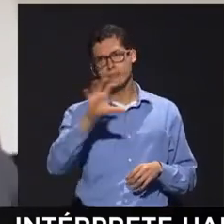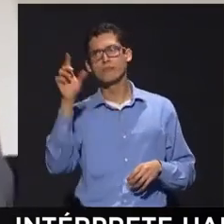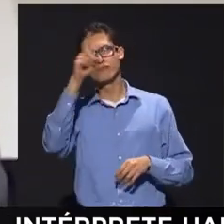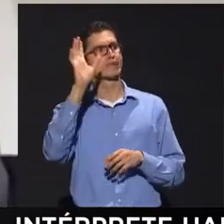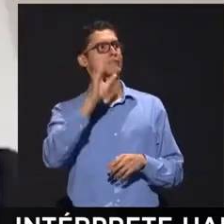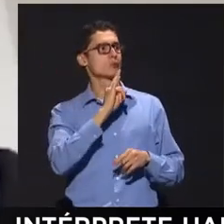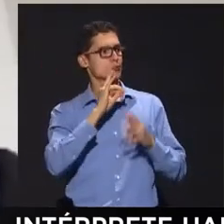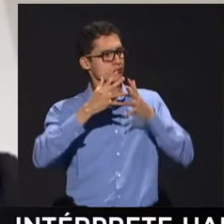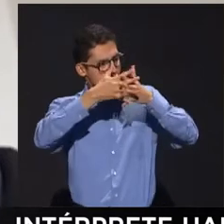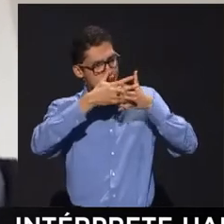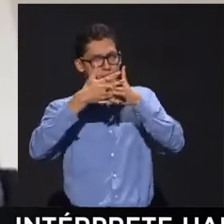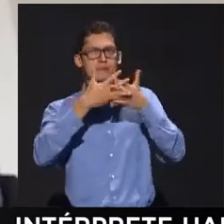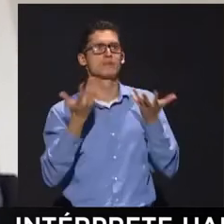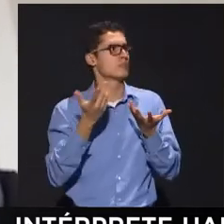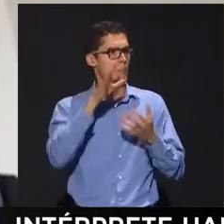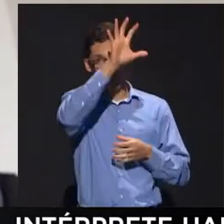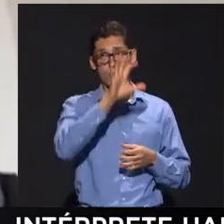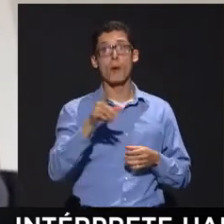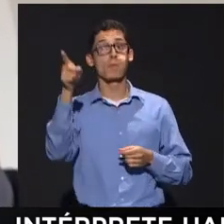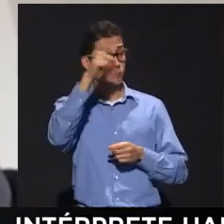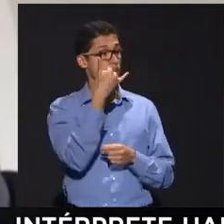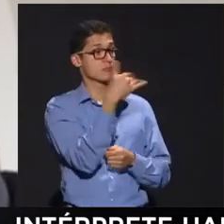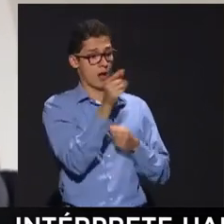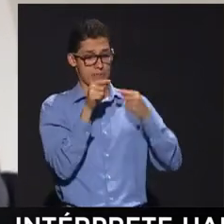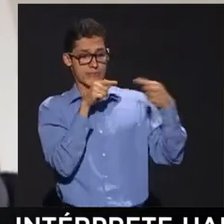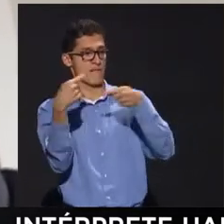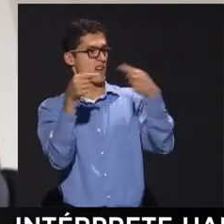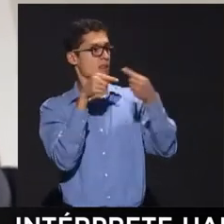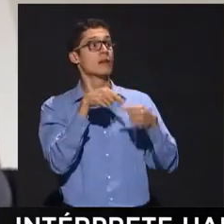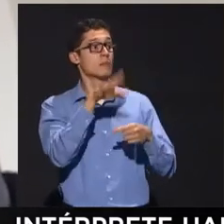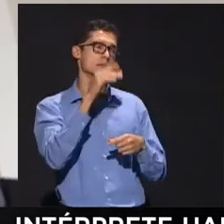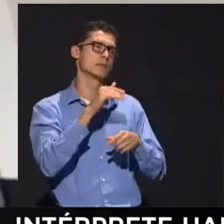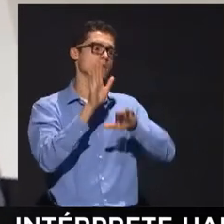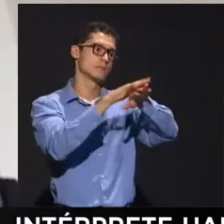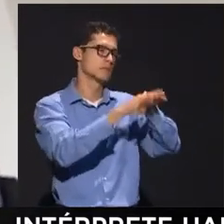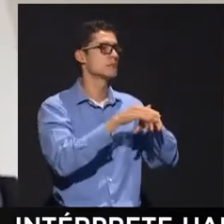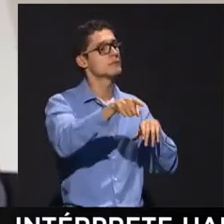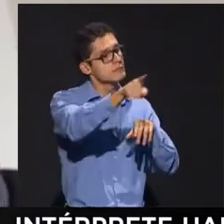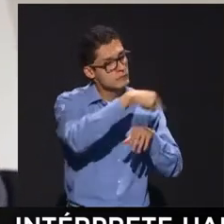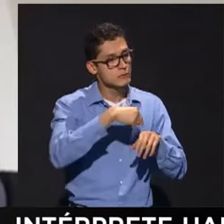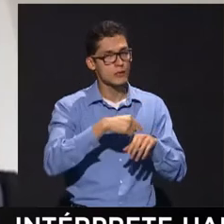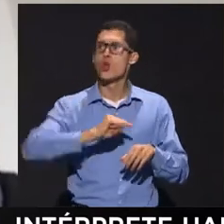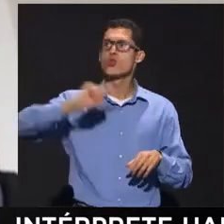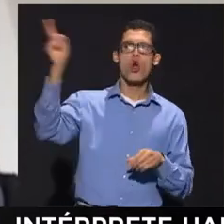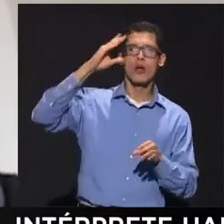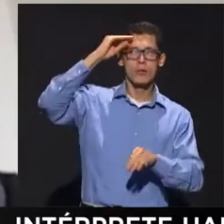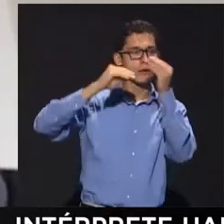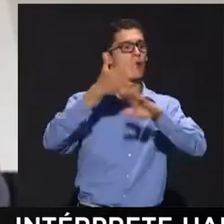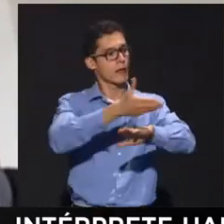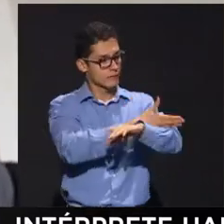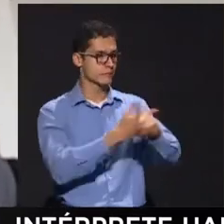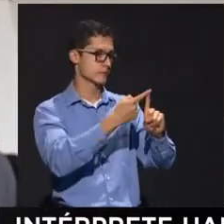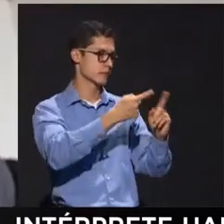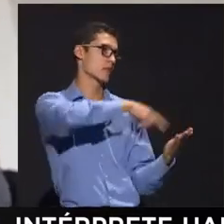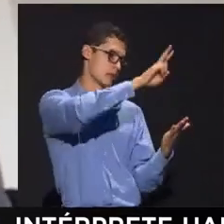en Estados Unidos. El sentido es enseñarle a la gente a investigar, a leer